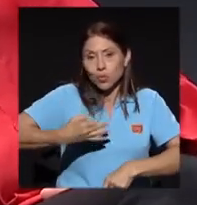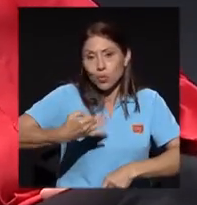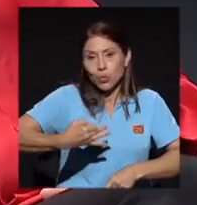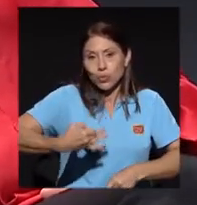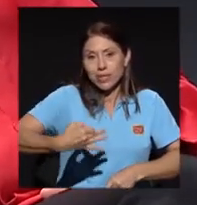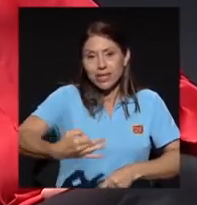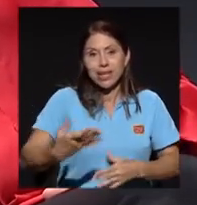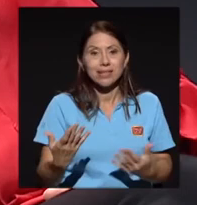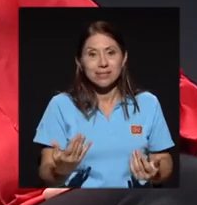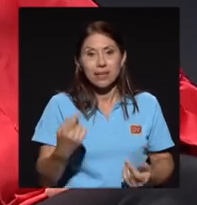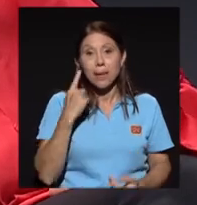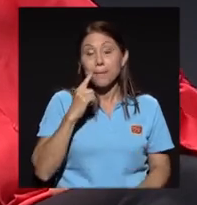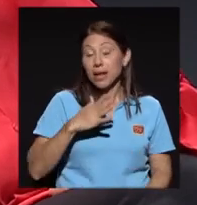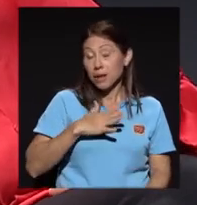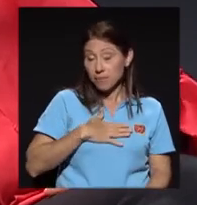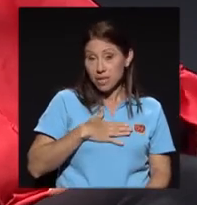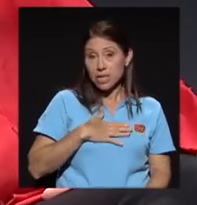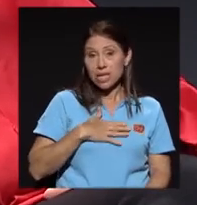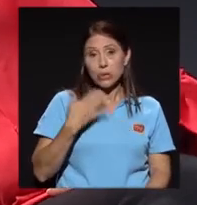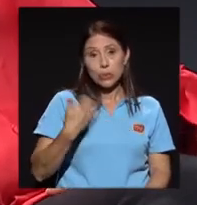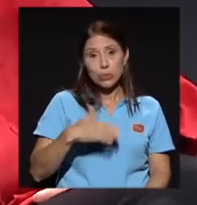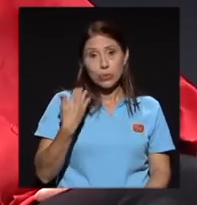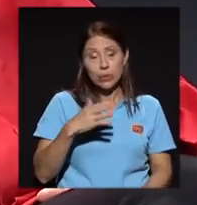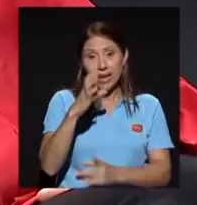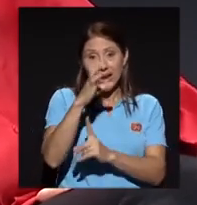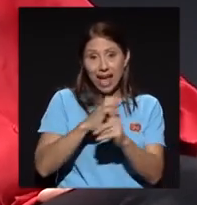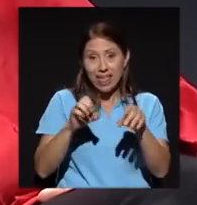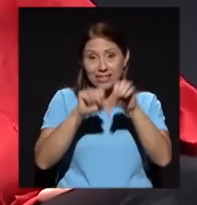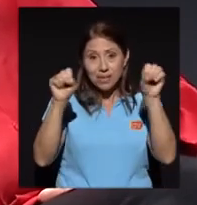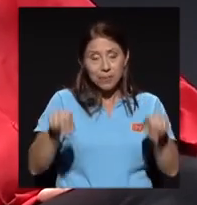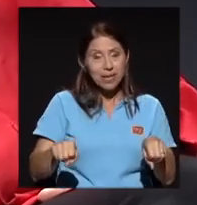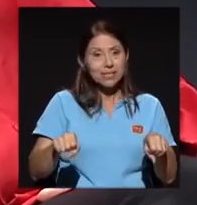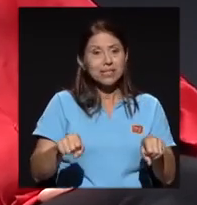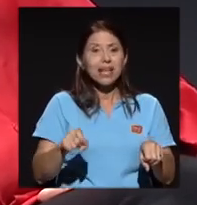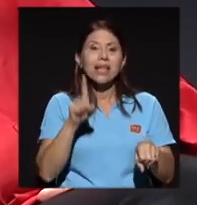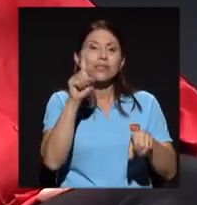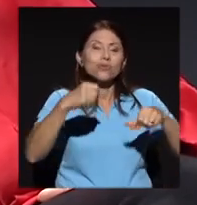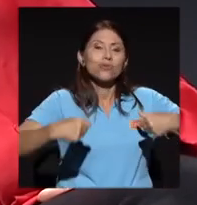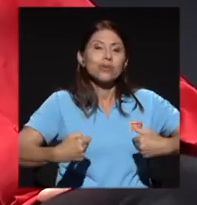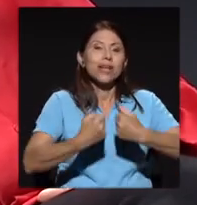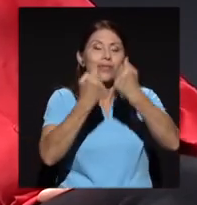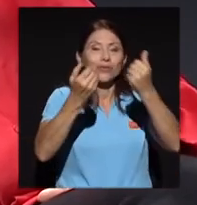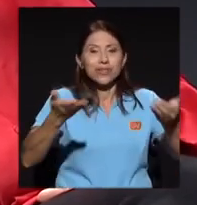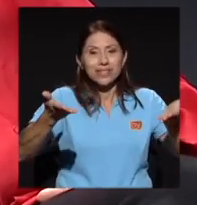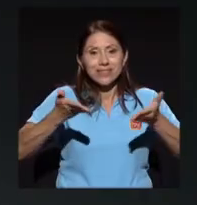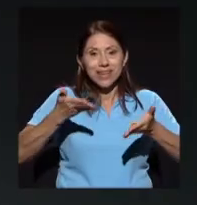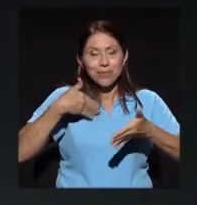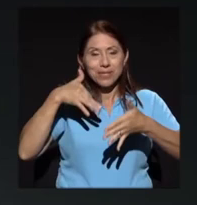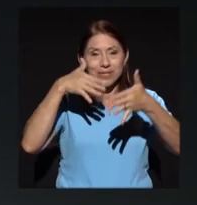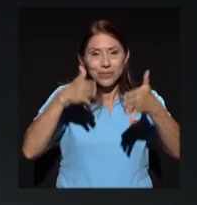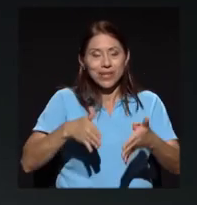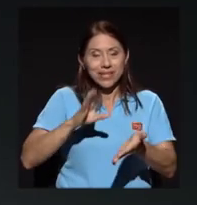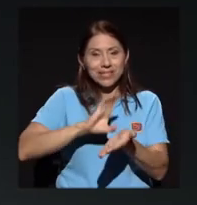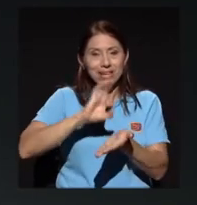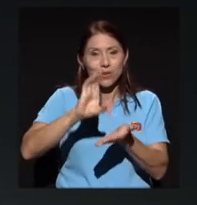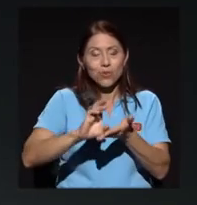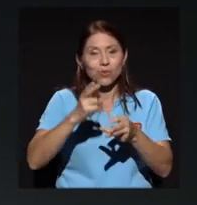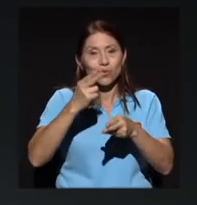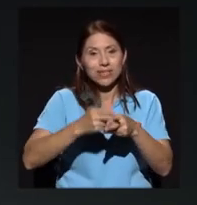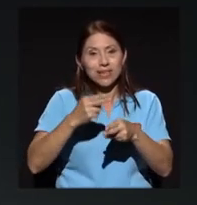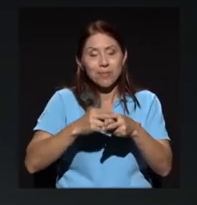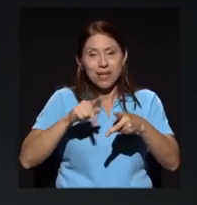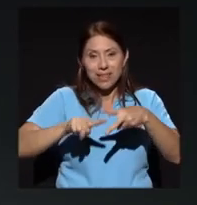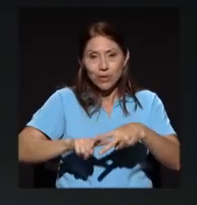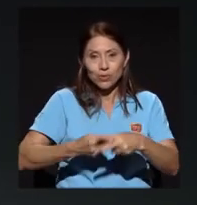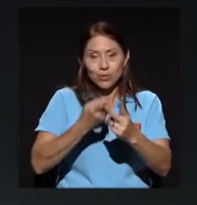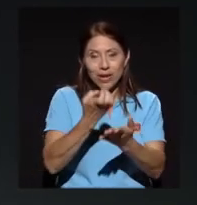muy, muy retador cada semestre recibir a mis estudiantes en el curso de Introducción a la Economía. Bueno, y déjeme